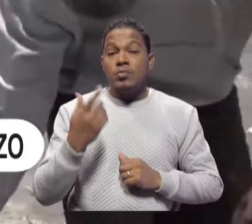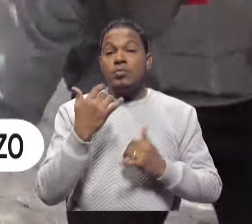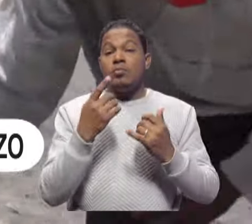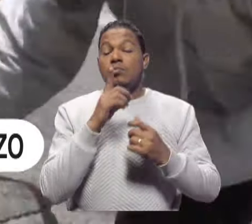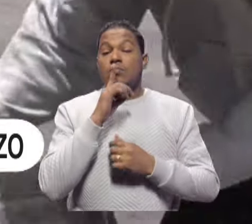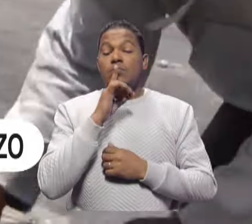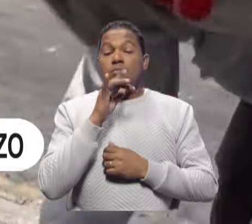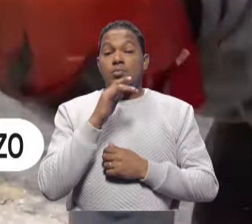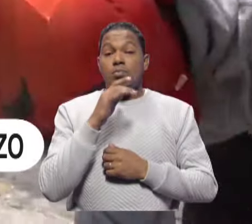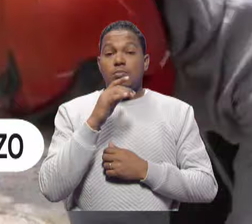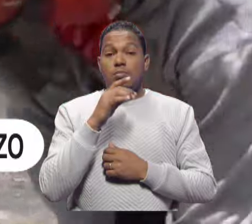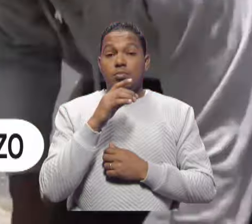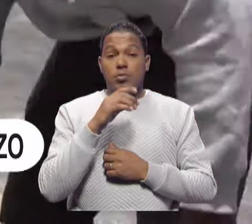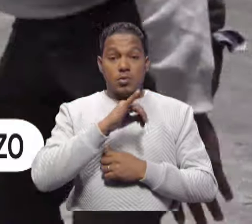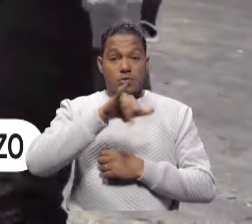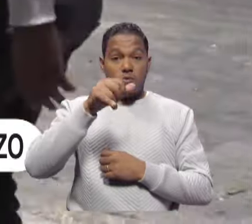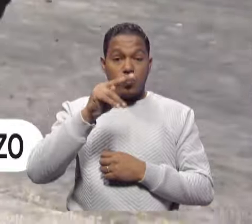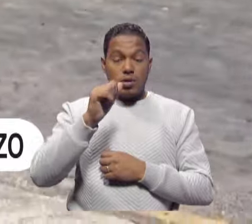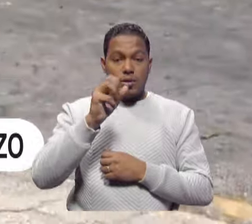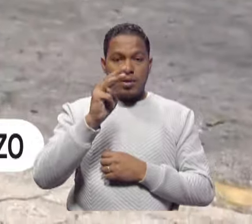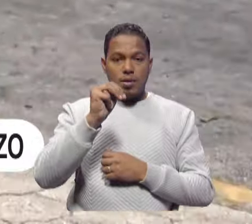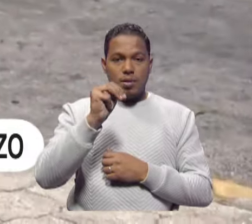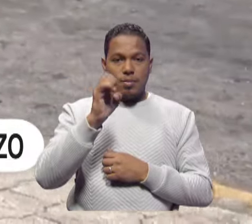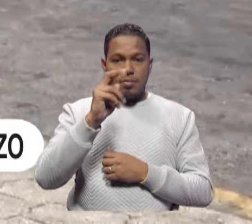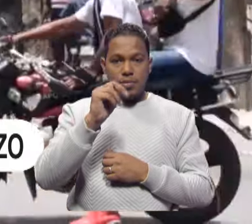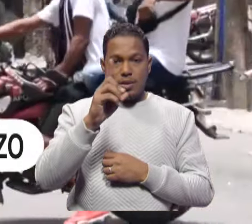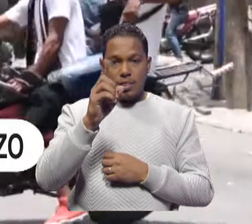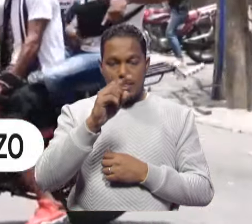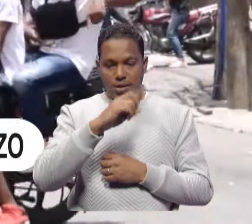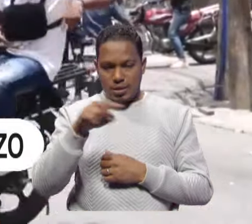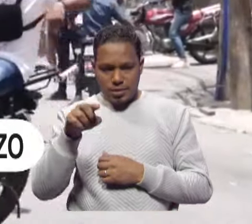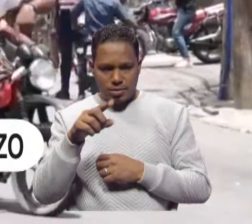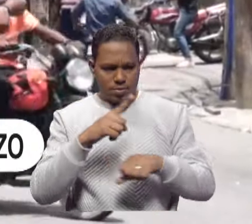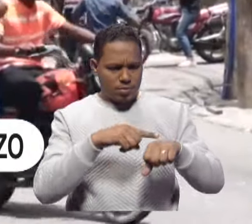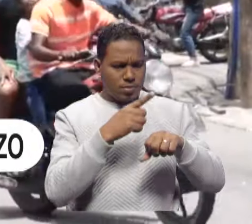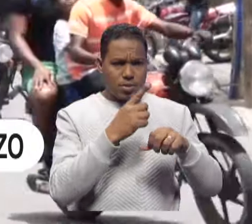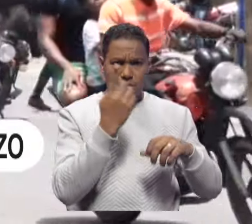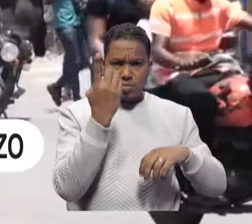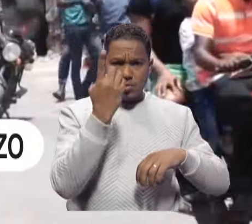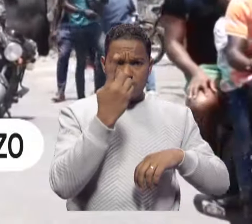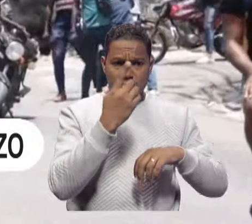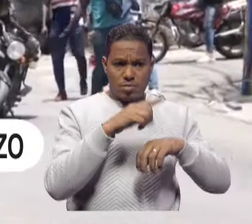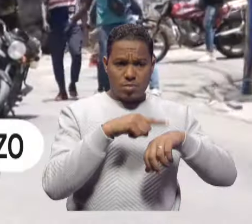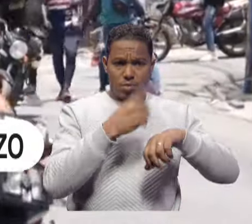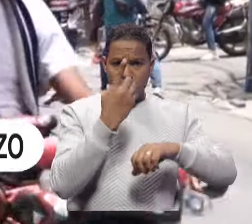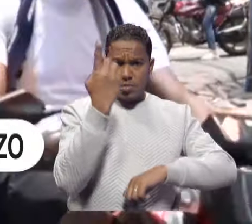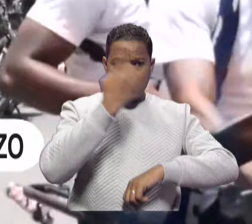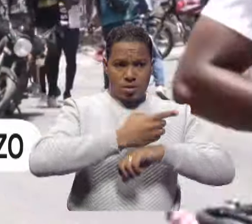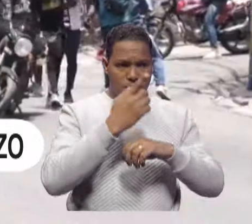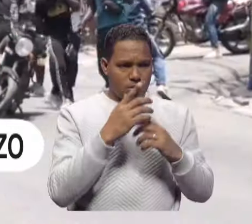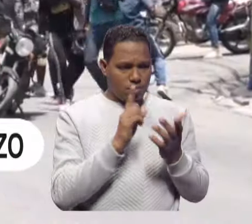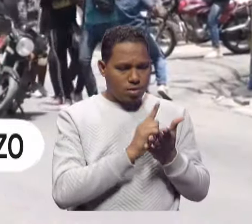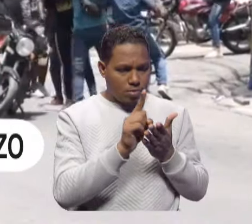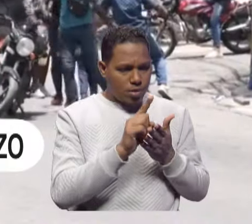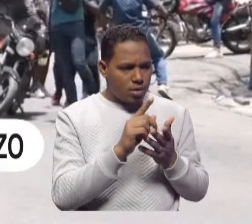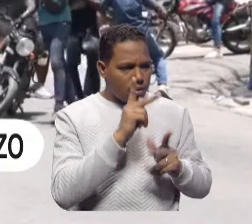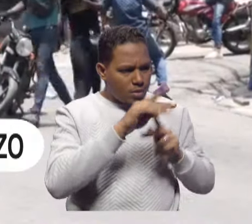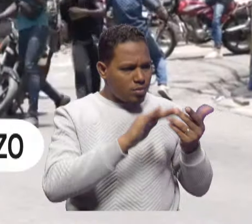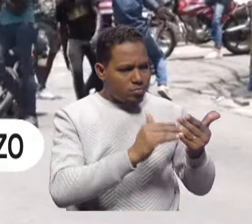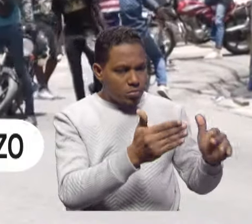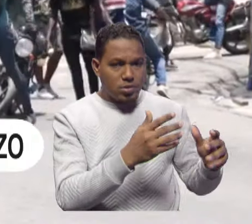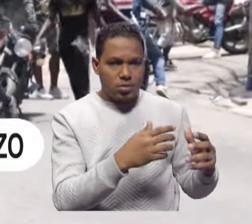Alex, en la localidad de Juana Méndez. Durante los primeros días de esta semana hubo hasta personas fallecidas